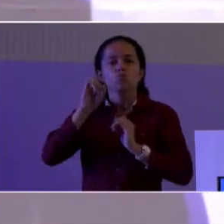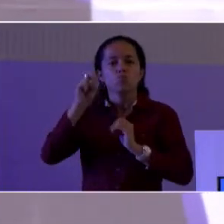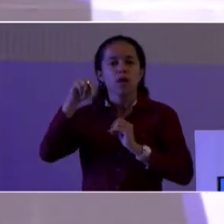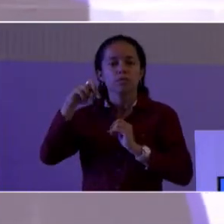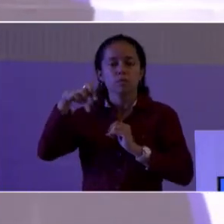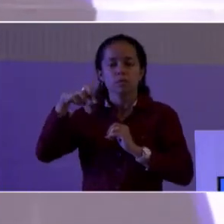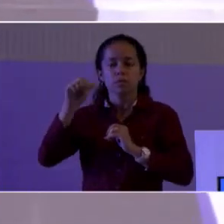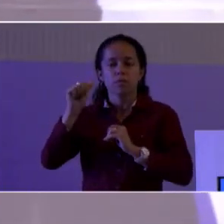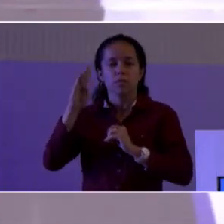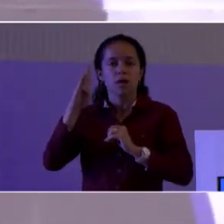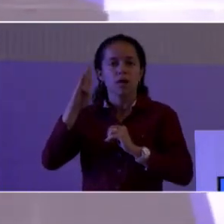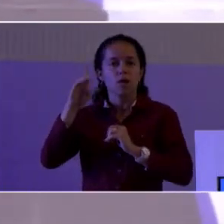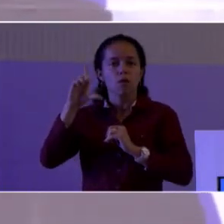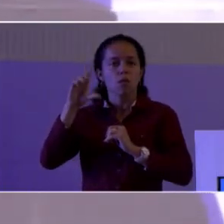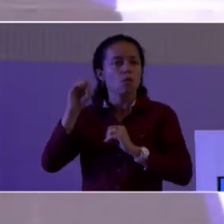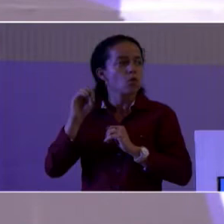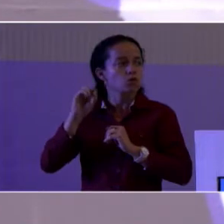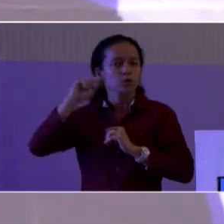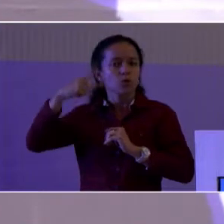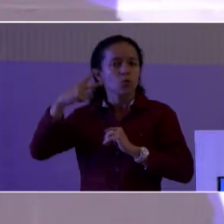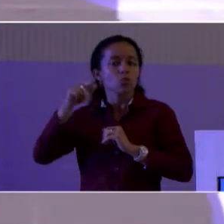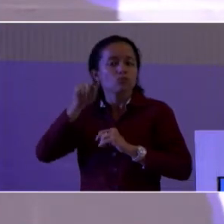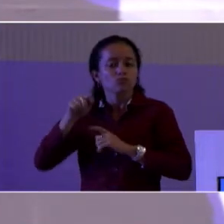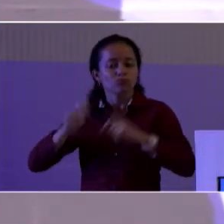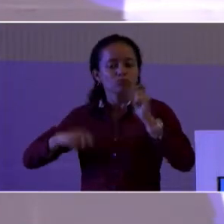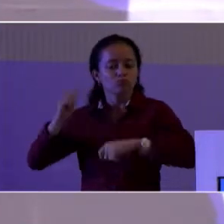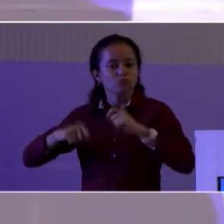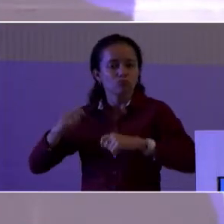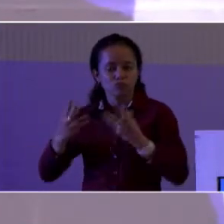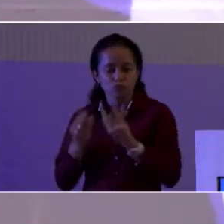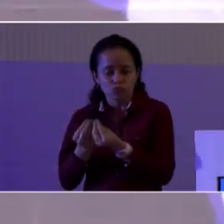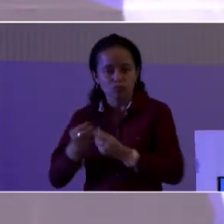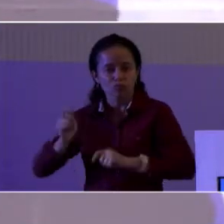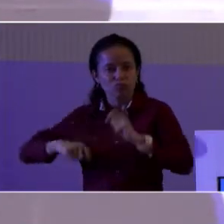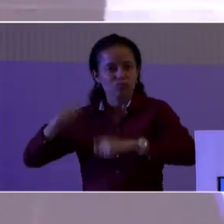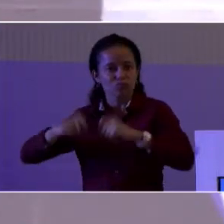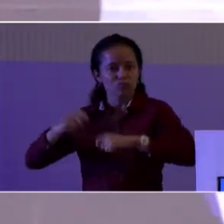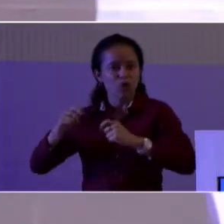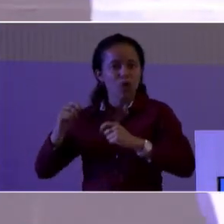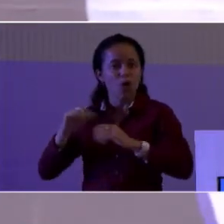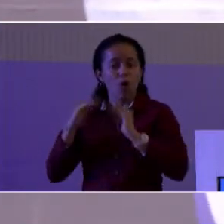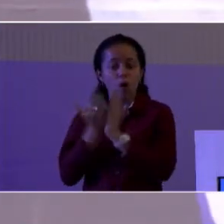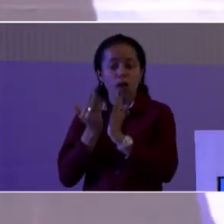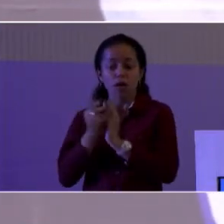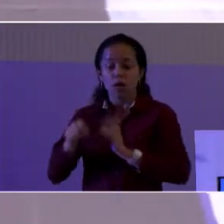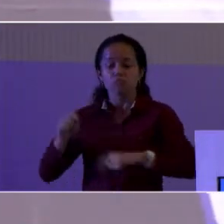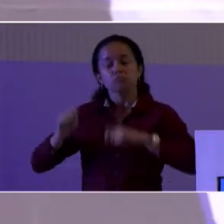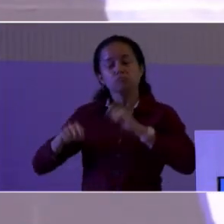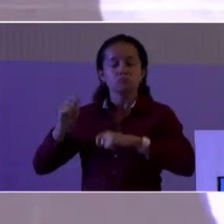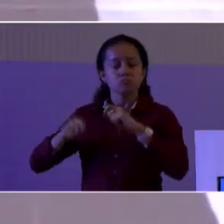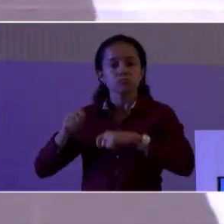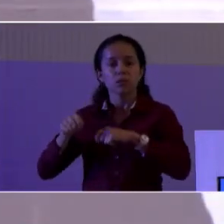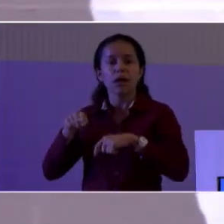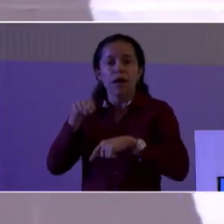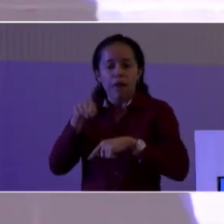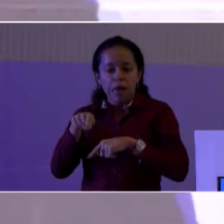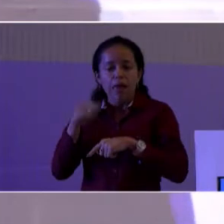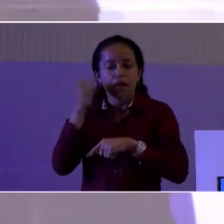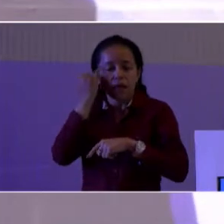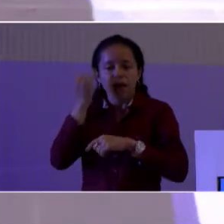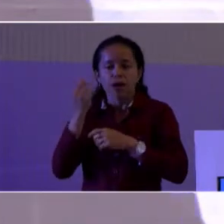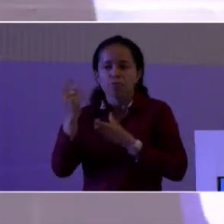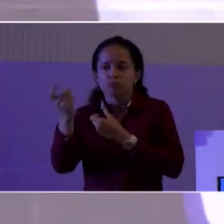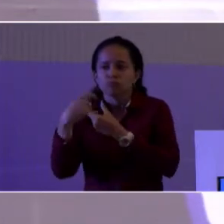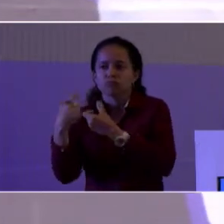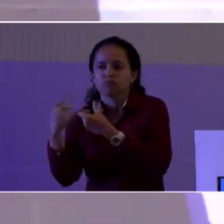el fortalecimiento de la banda juvenil, de la banda musical del colegio. Y alrededor de esa banda musical, pues un número